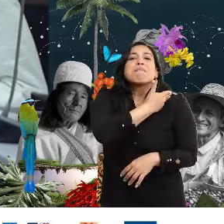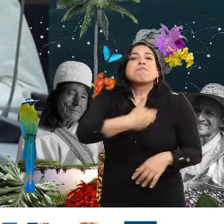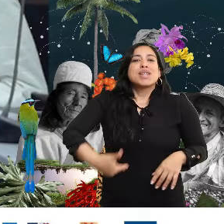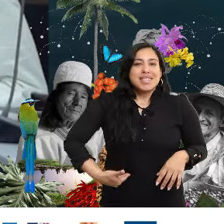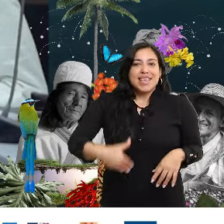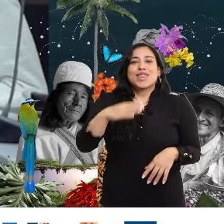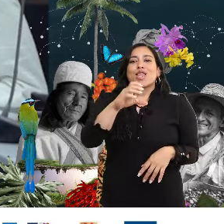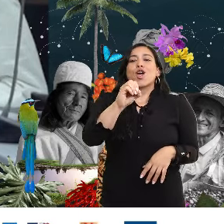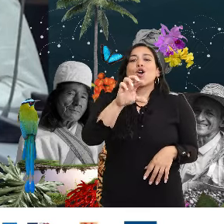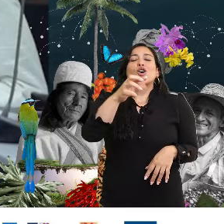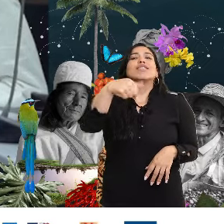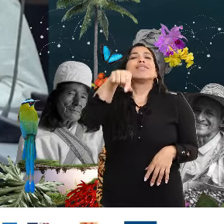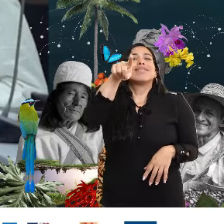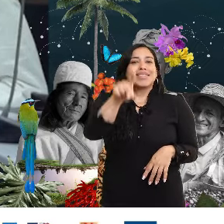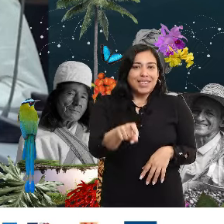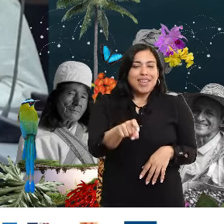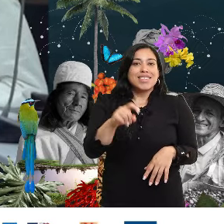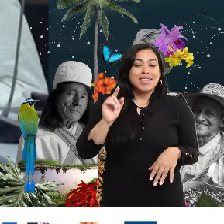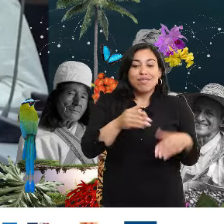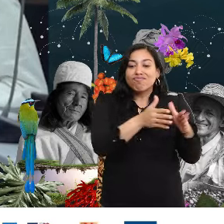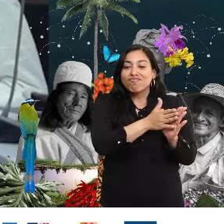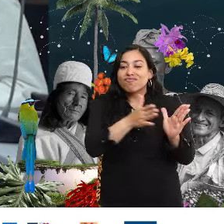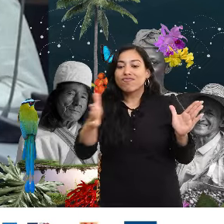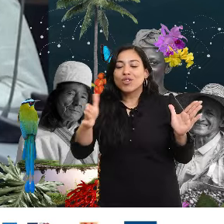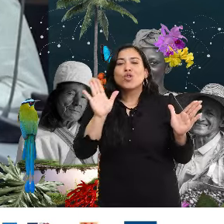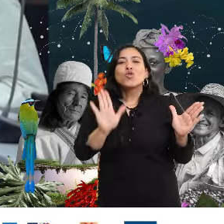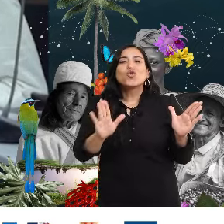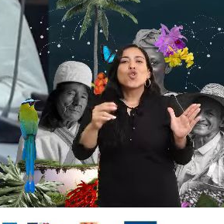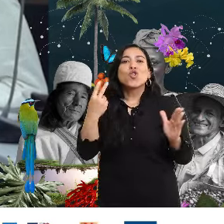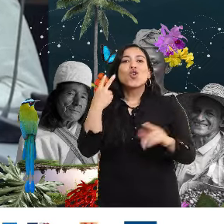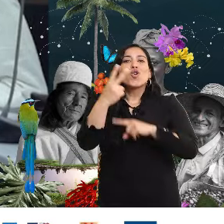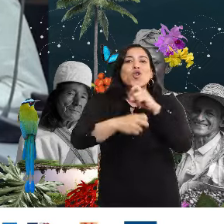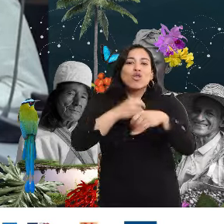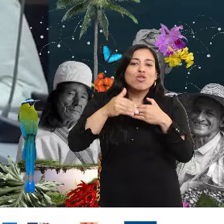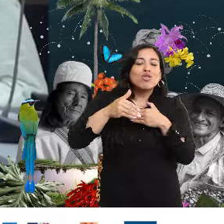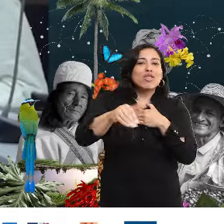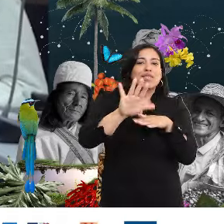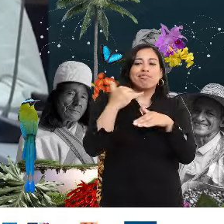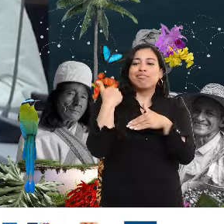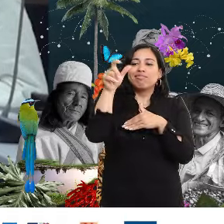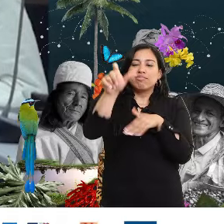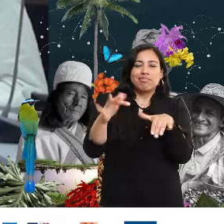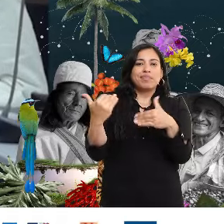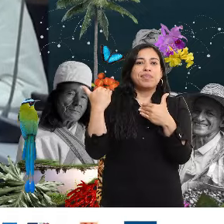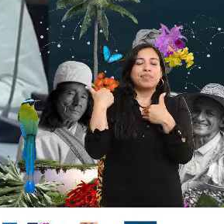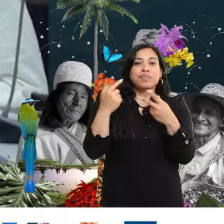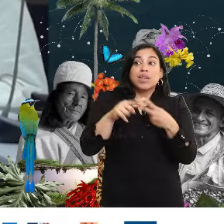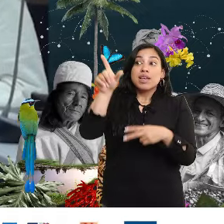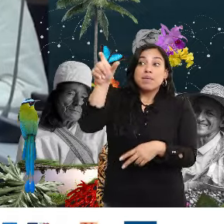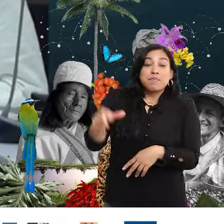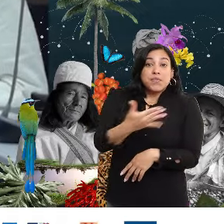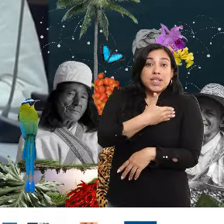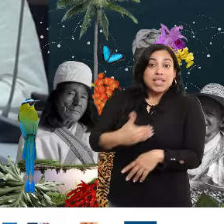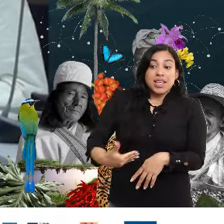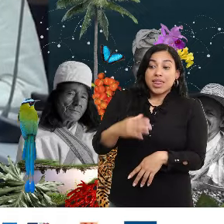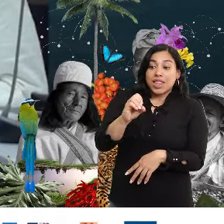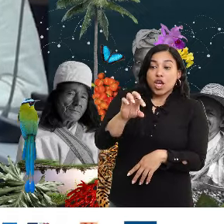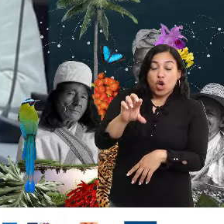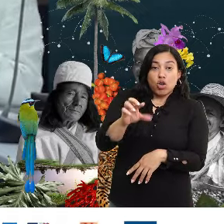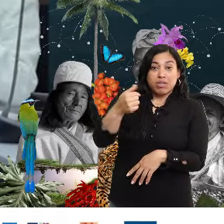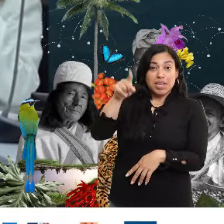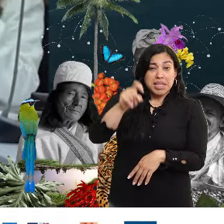de la COP en estos siguientes dos años. nuestra presidenta de la COP no requiere